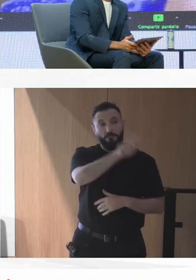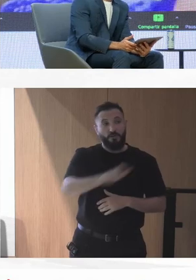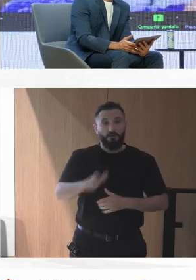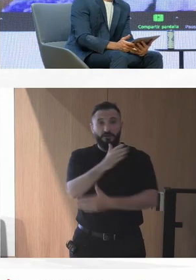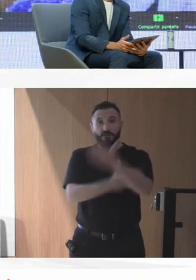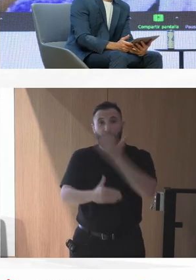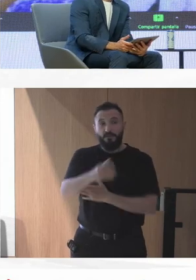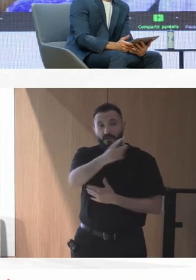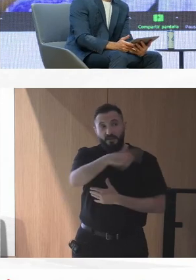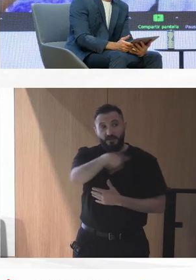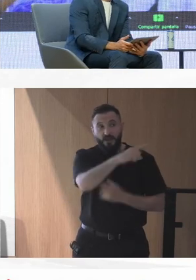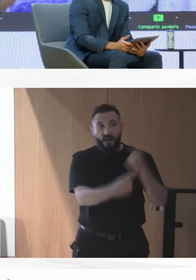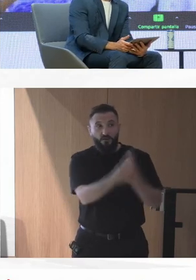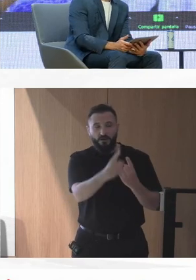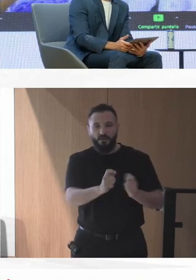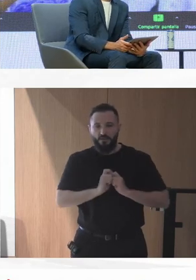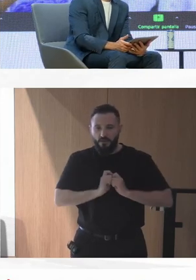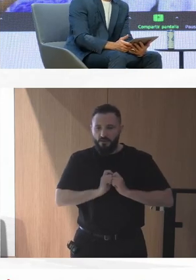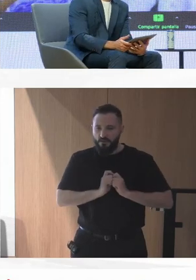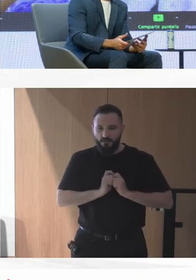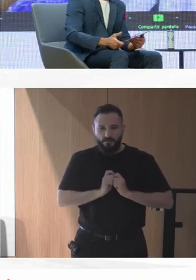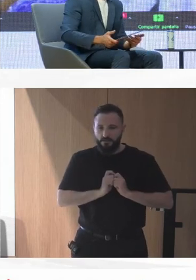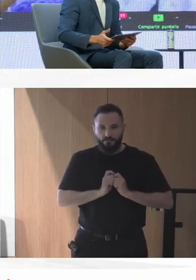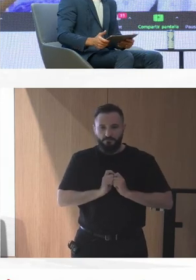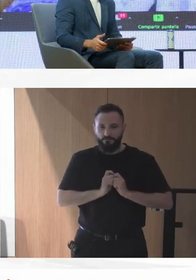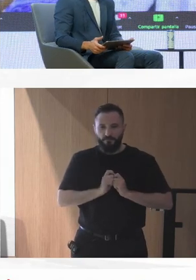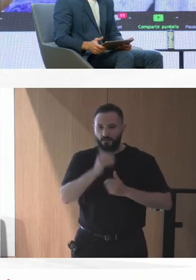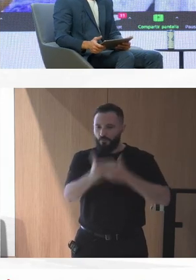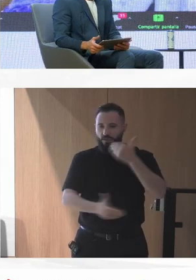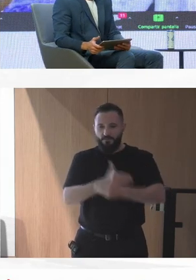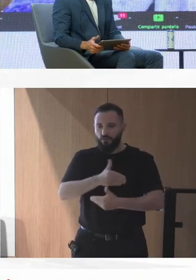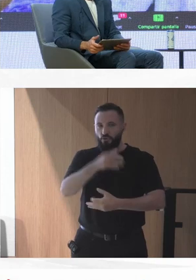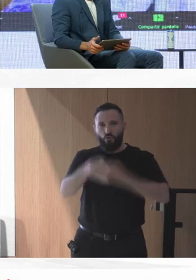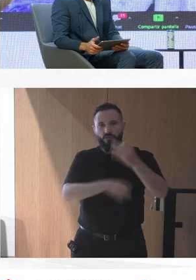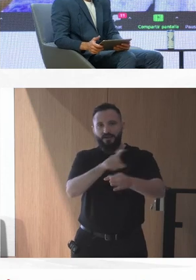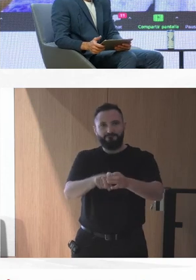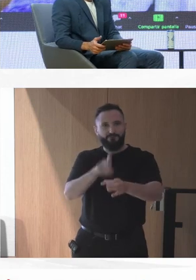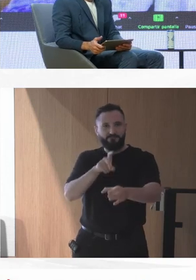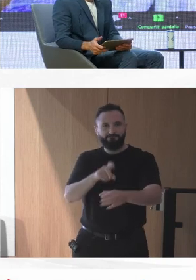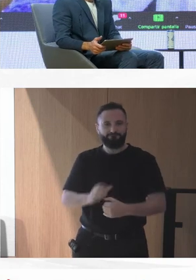discapacidades estén involucradas por completo en los procedimientos judiciales.